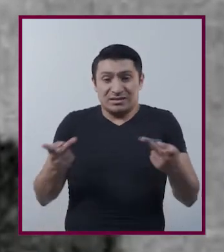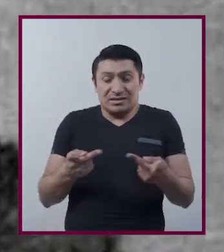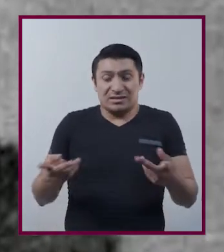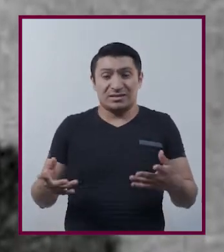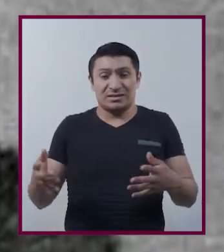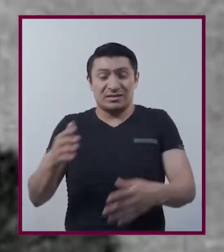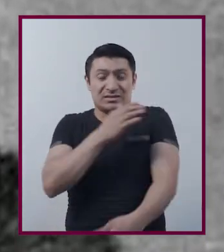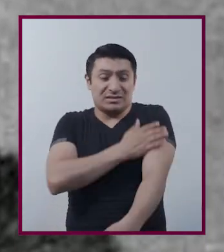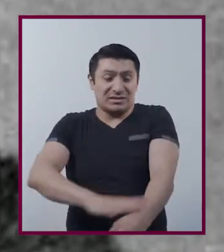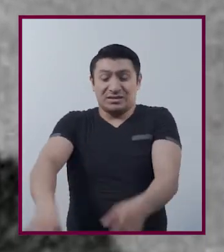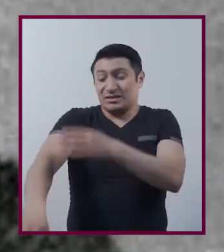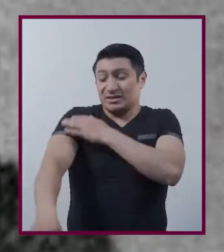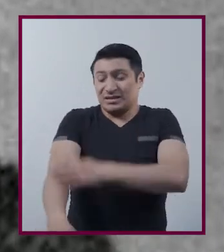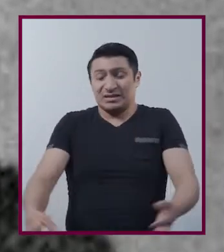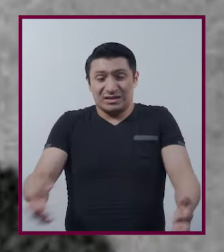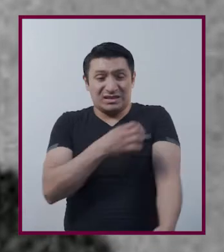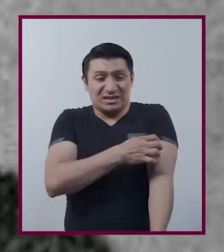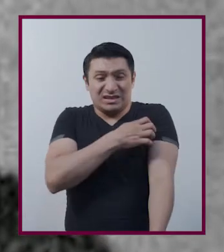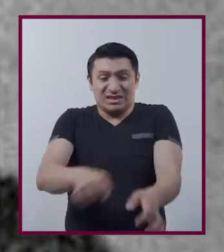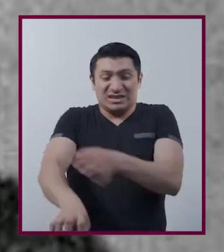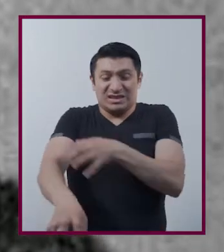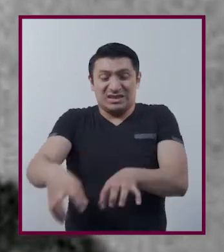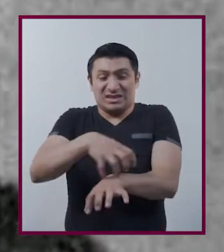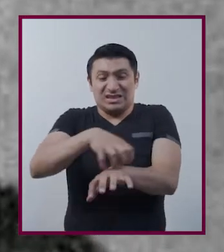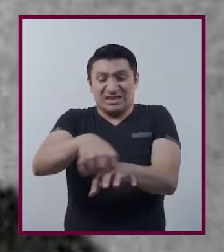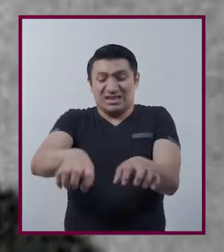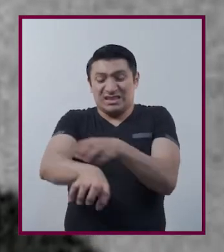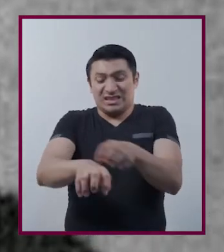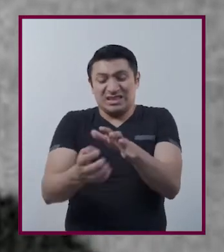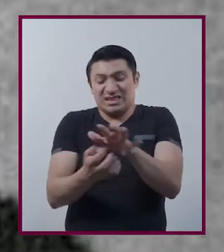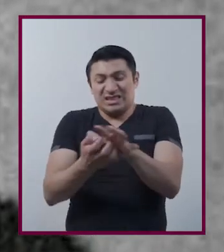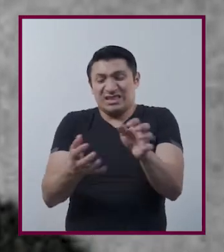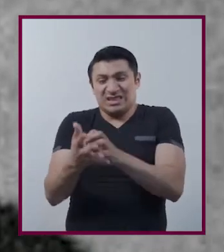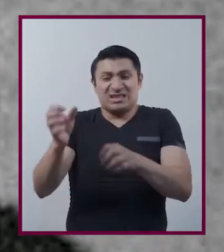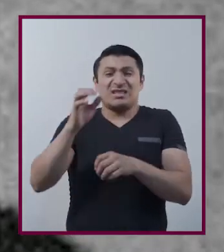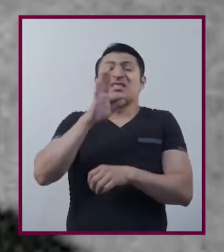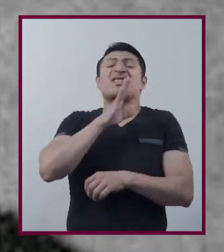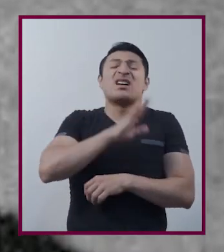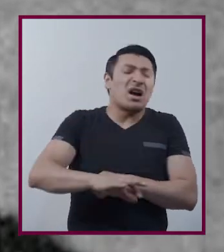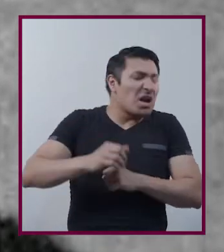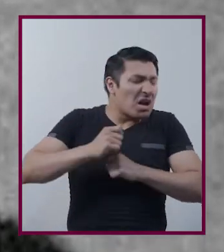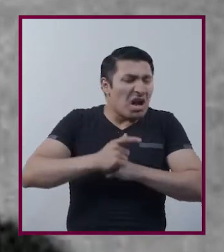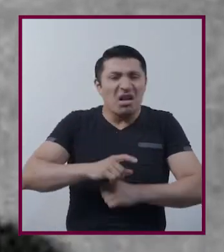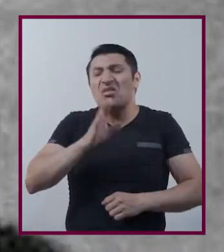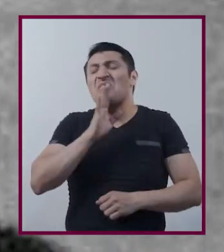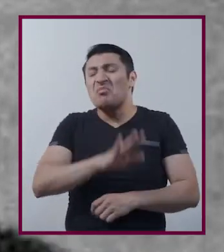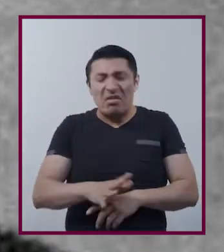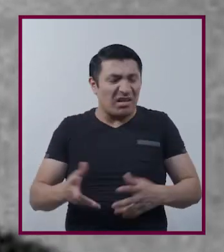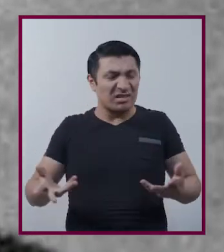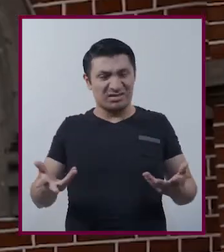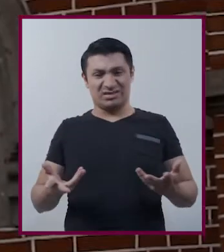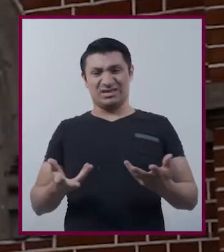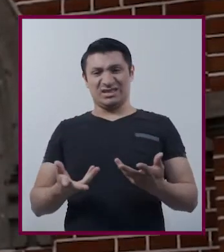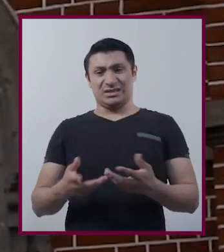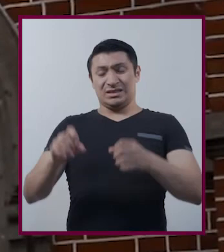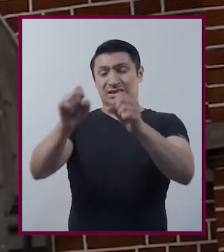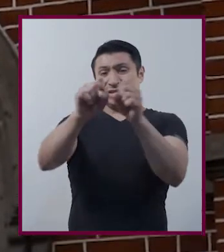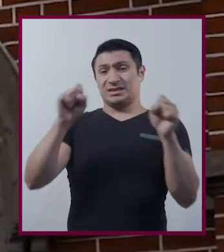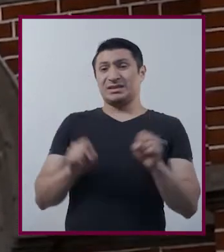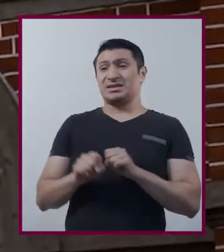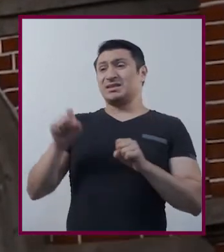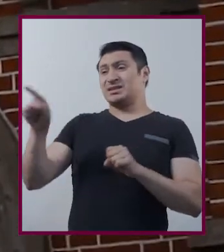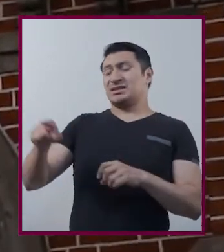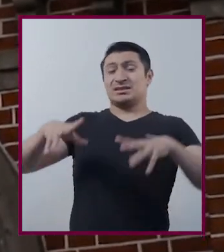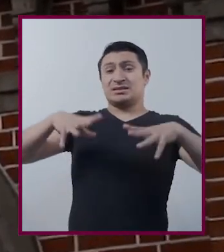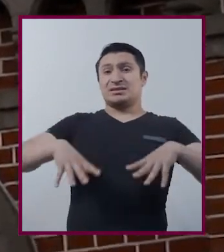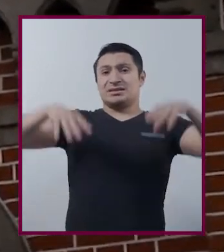en los muslos, en las corvas, en los brazos, en los empeines. Algo estaba saliendo mal, muy mal. En el Salón